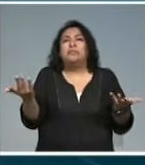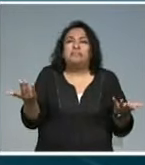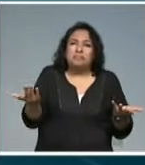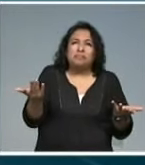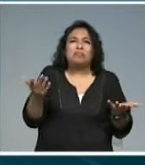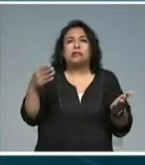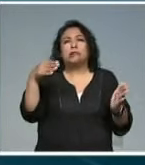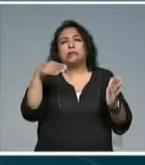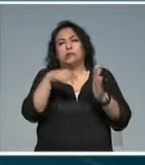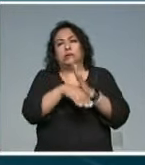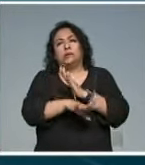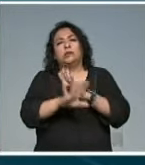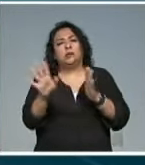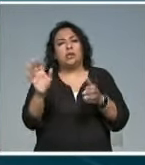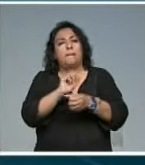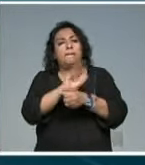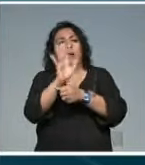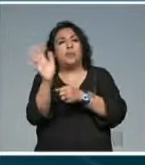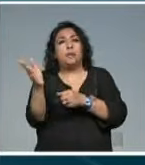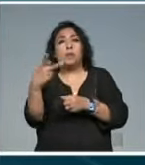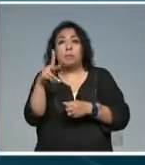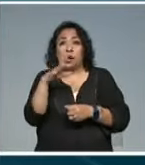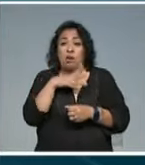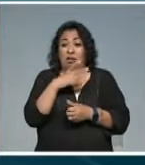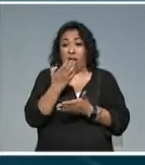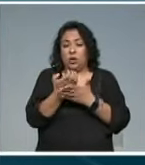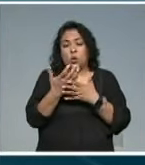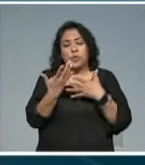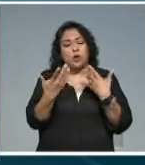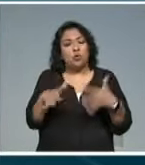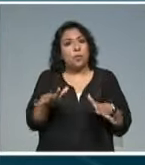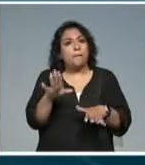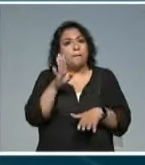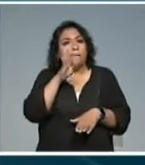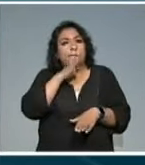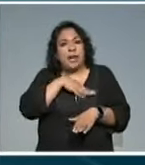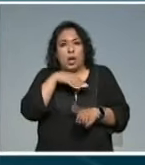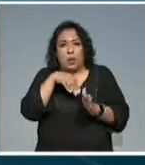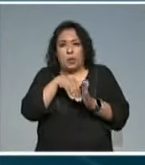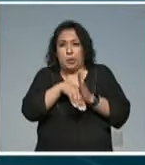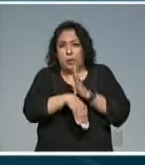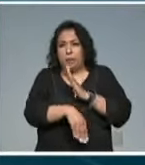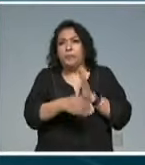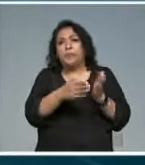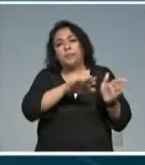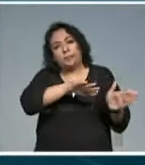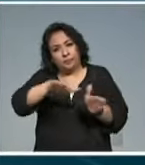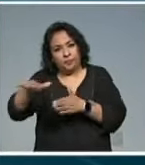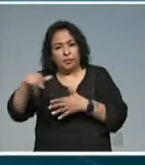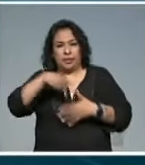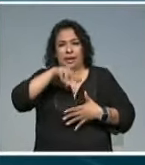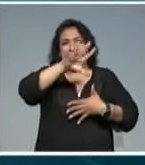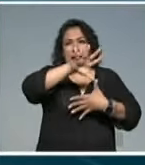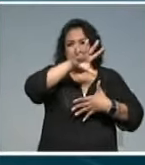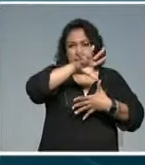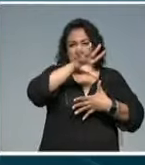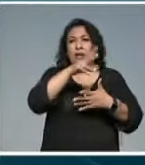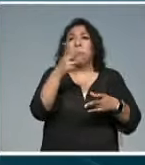el declive de una pandemia, pero que finalmente deja una economía bastante lastimada. De allí nos vamos al continente americano.